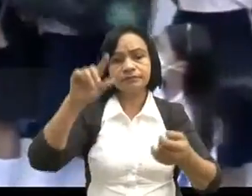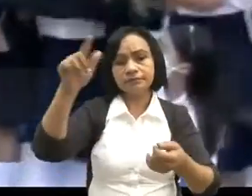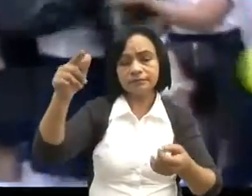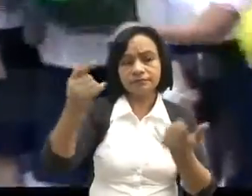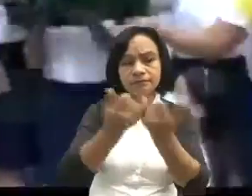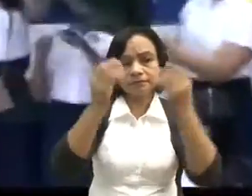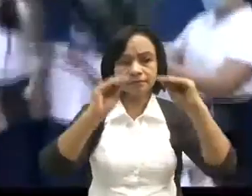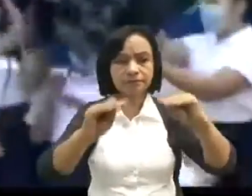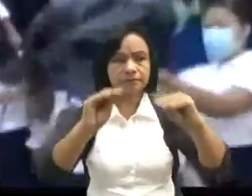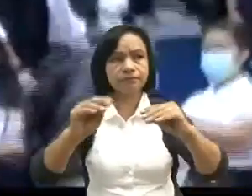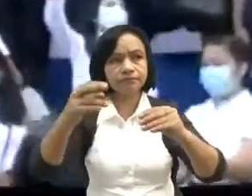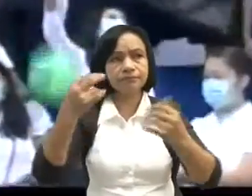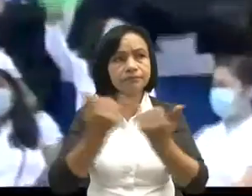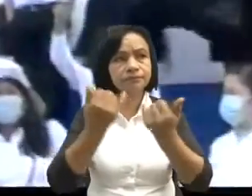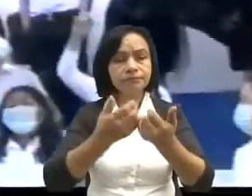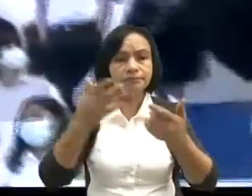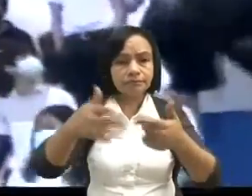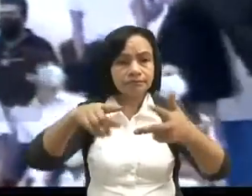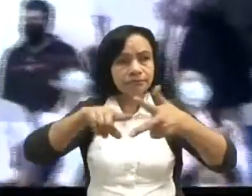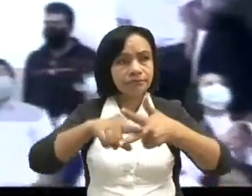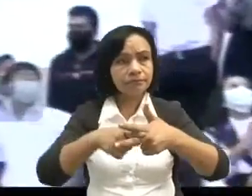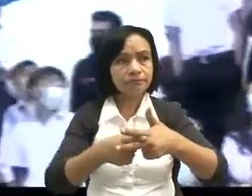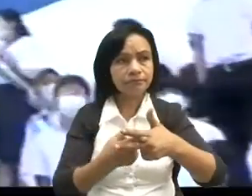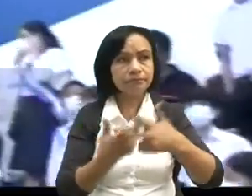para determinar el banderillazo de la salida.